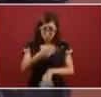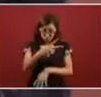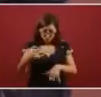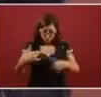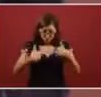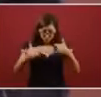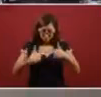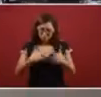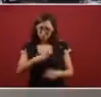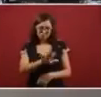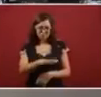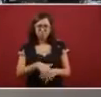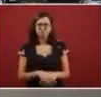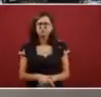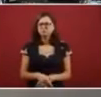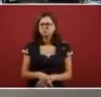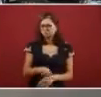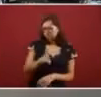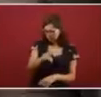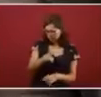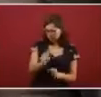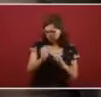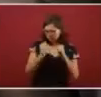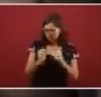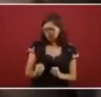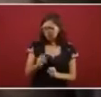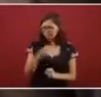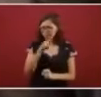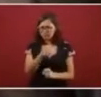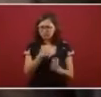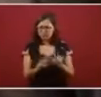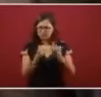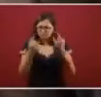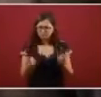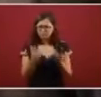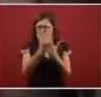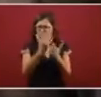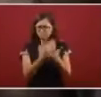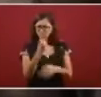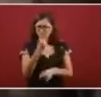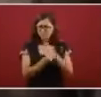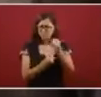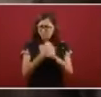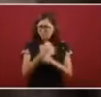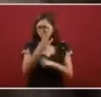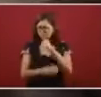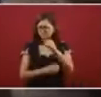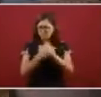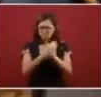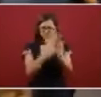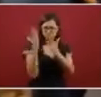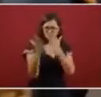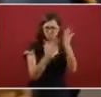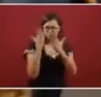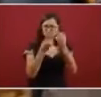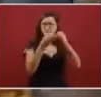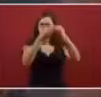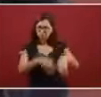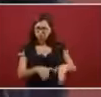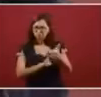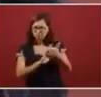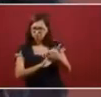jóvenes. ¿Usted garantiza entonces que el historial académico, estos 2 o 3 años que los chicos estudiaron en estas escuelas, no serán